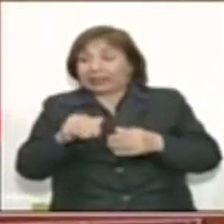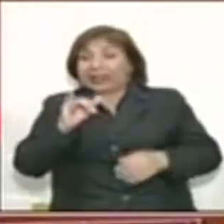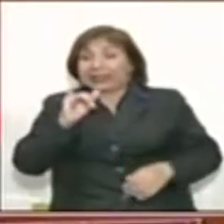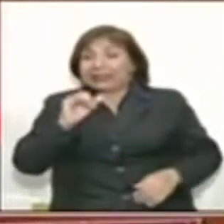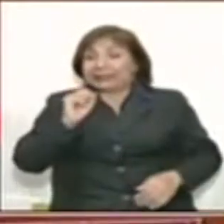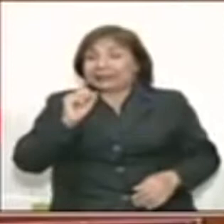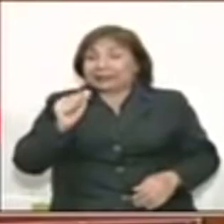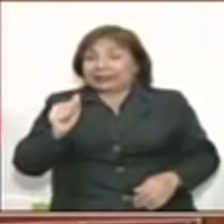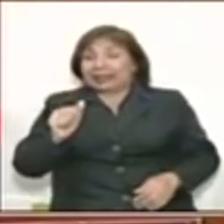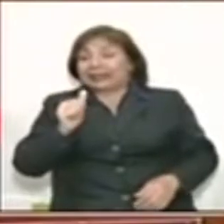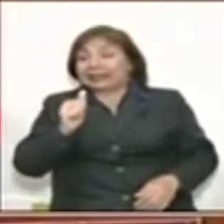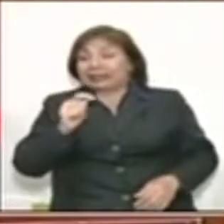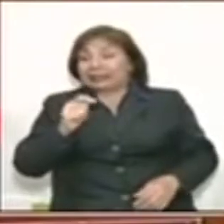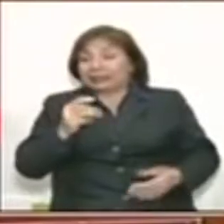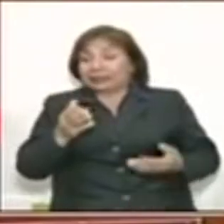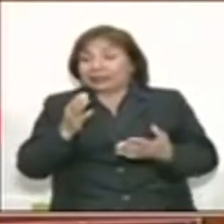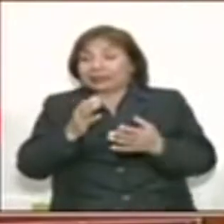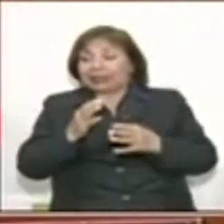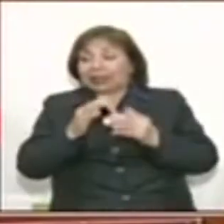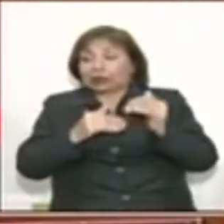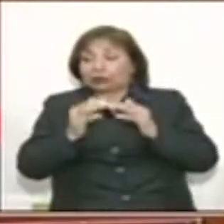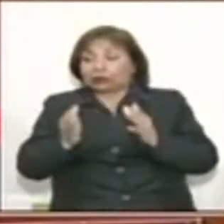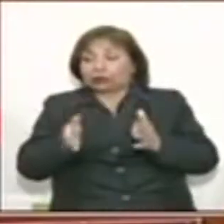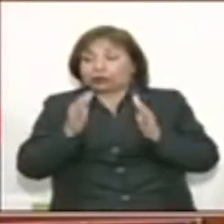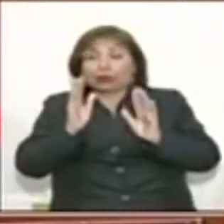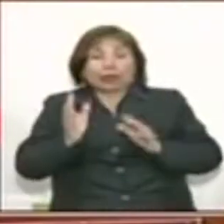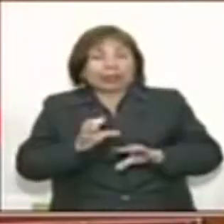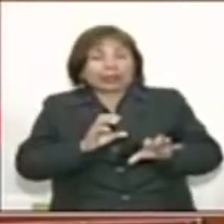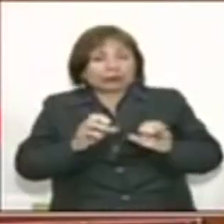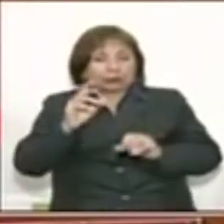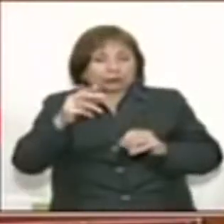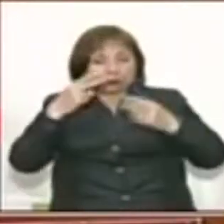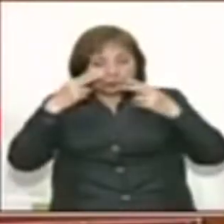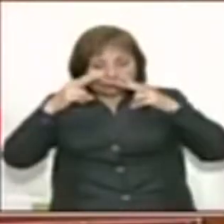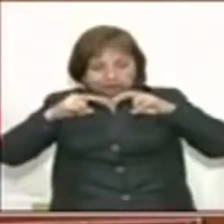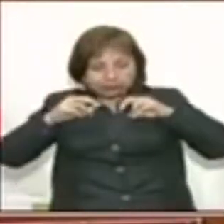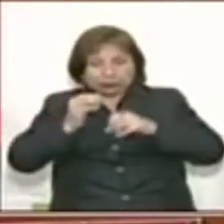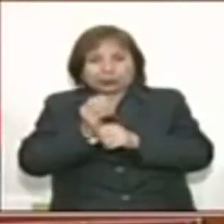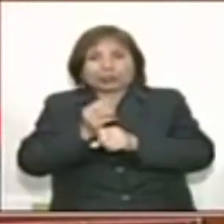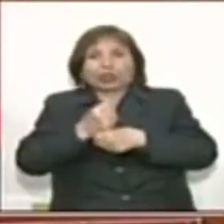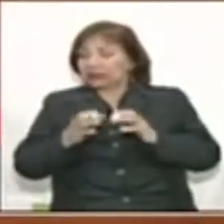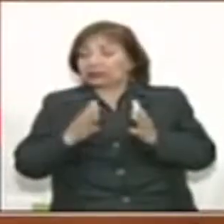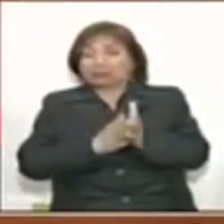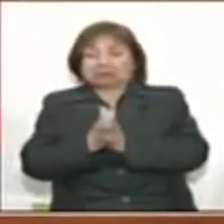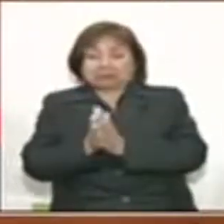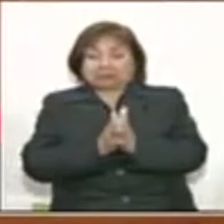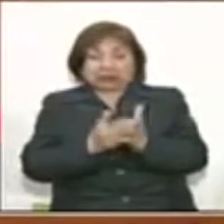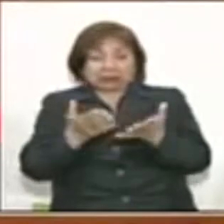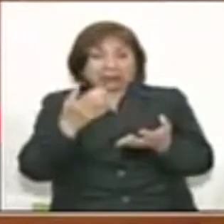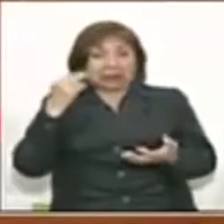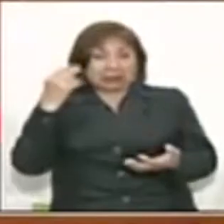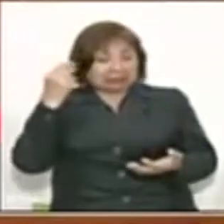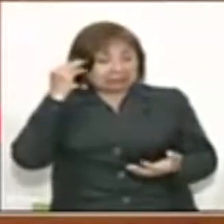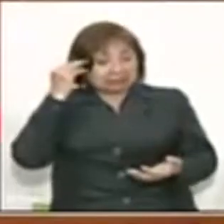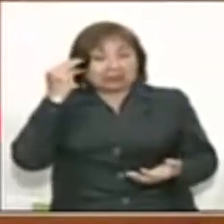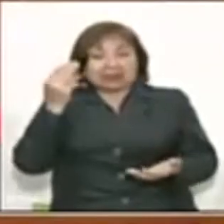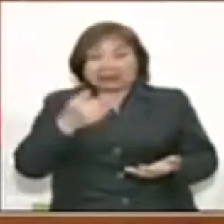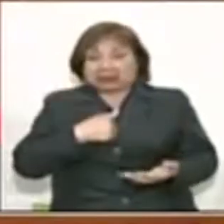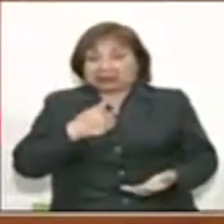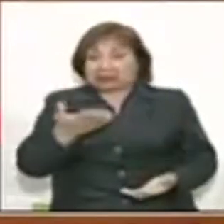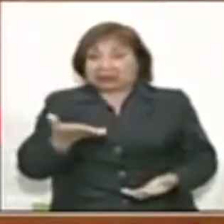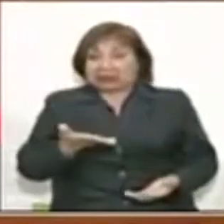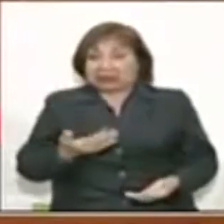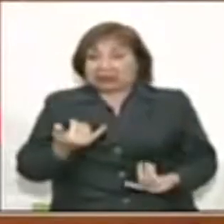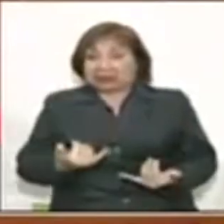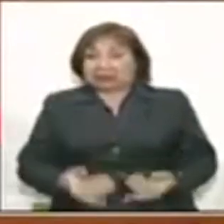frente a los posibles actos de corrupción que se le atribuyen al mandatario cuando fue gobernador regional de Moquegua. He sido invitado el